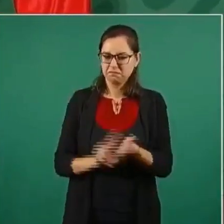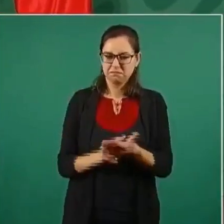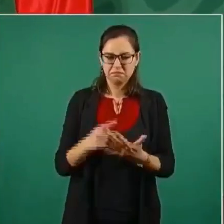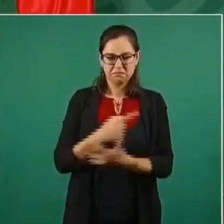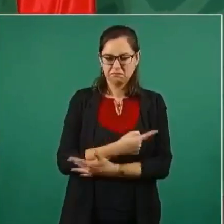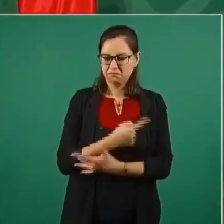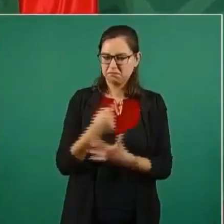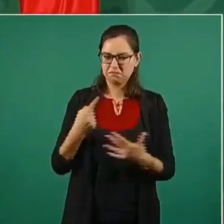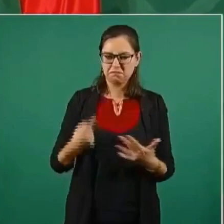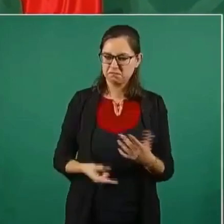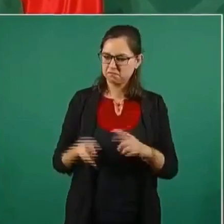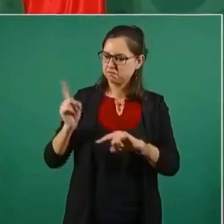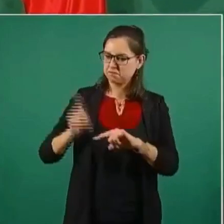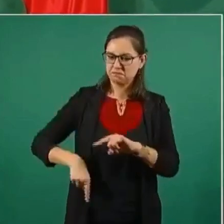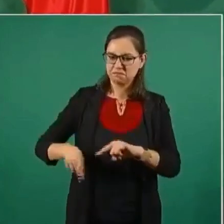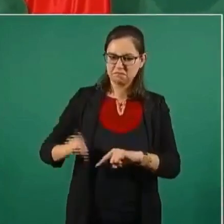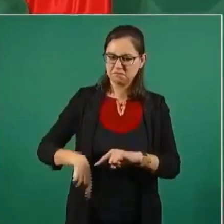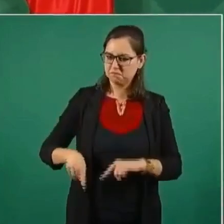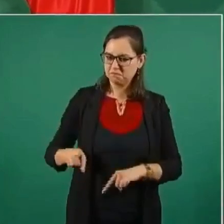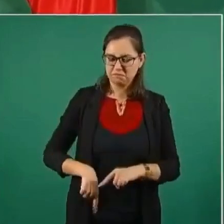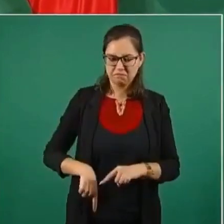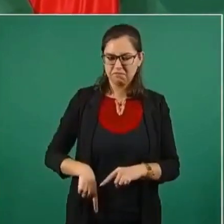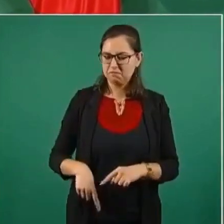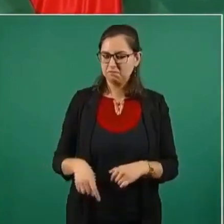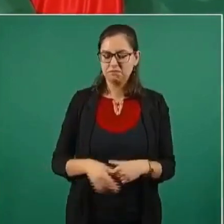a que todo fuese